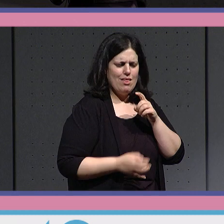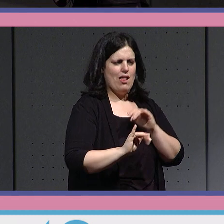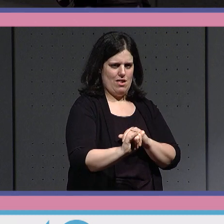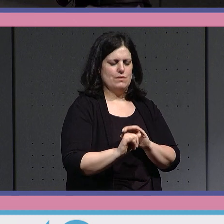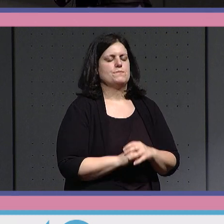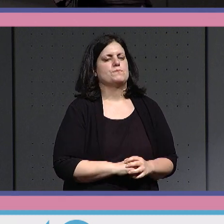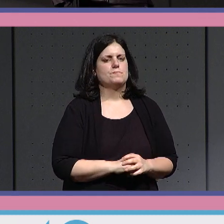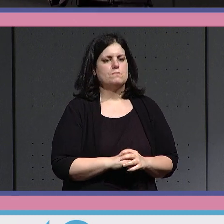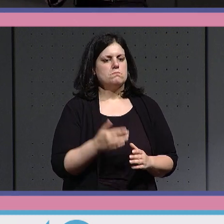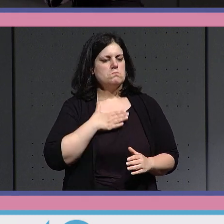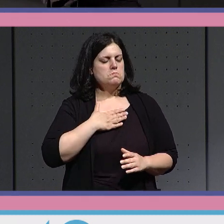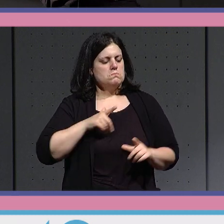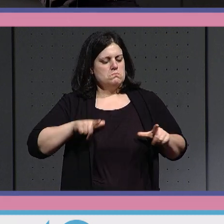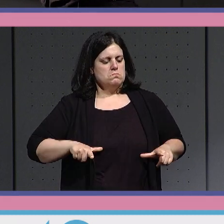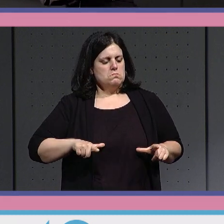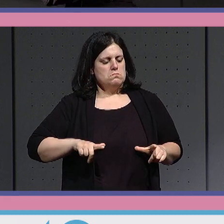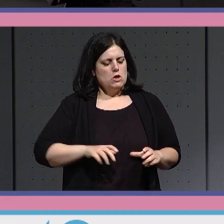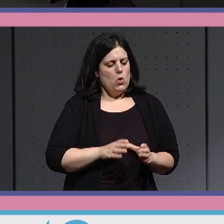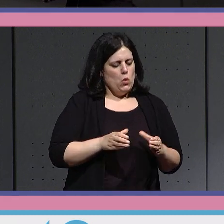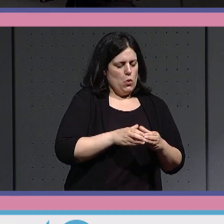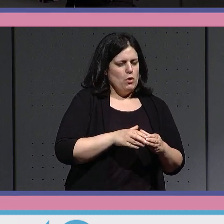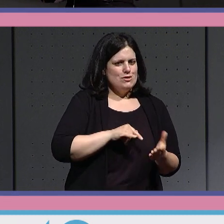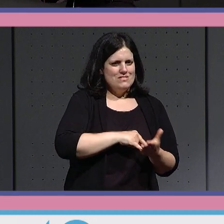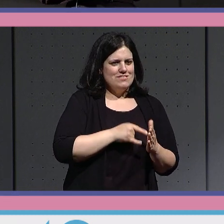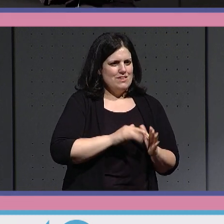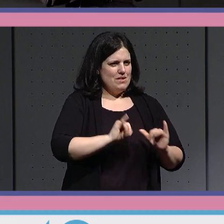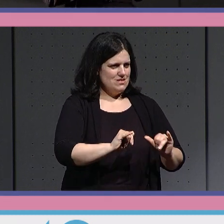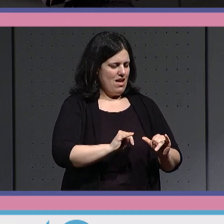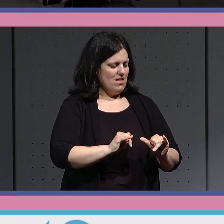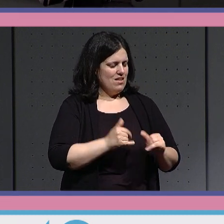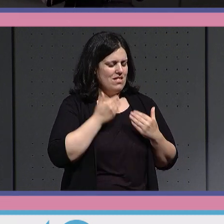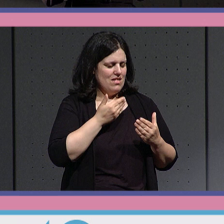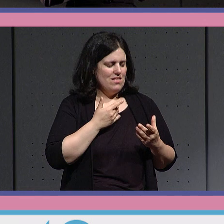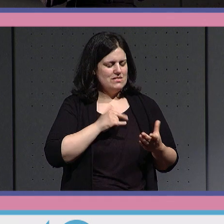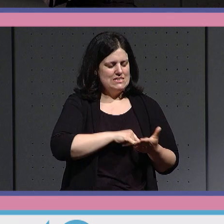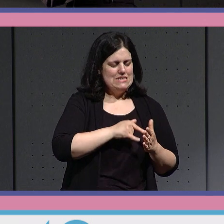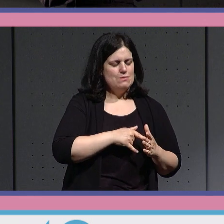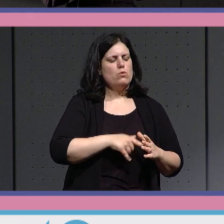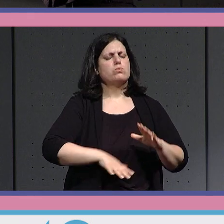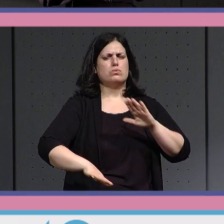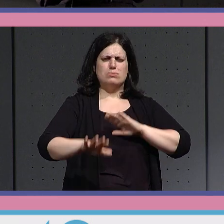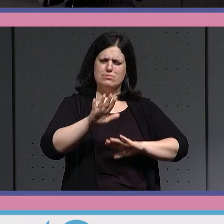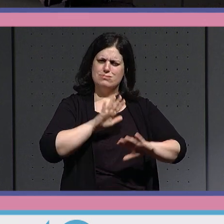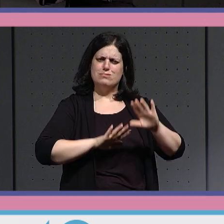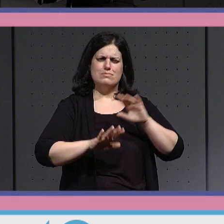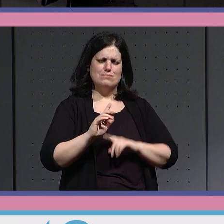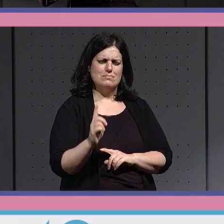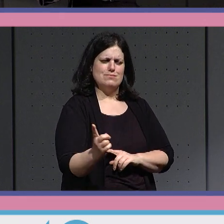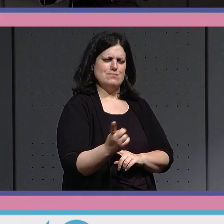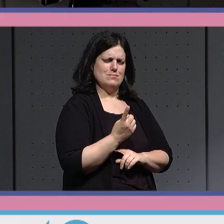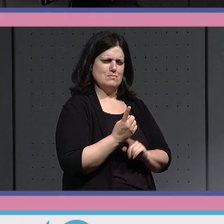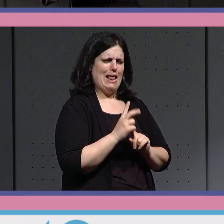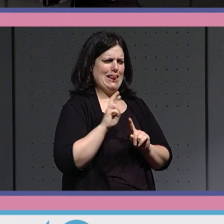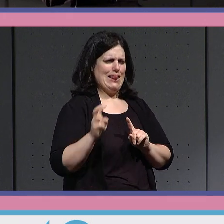los que disponemos y los sistemas con los que contamos son sistemas en los cuales es muy complicado que alguien con